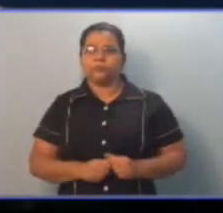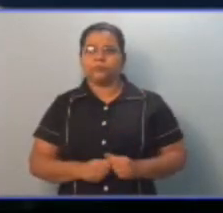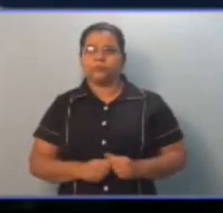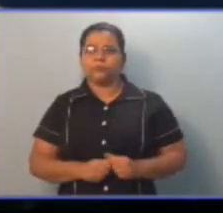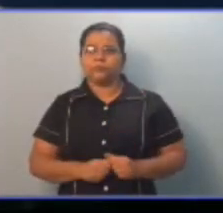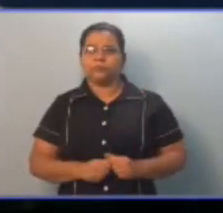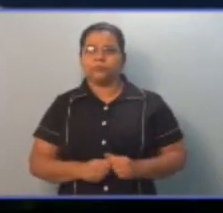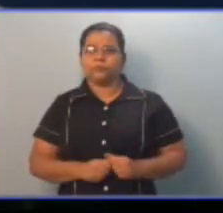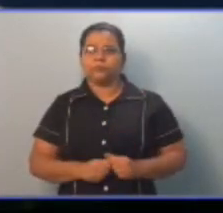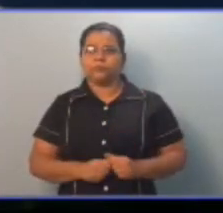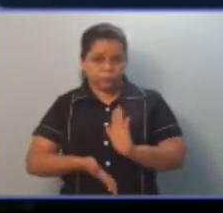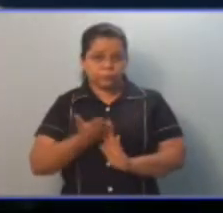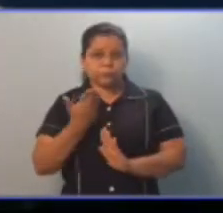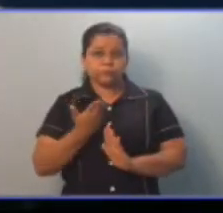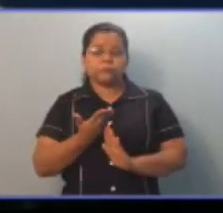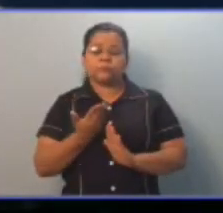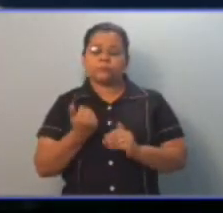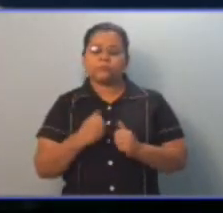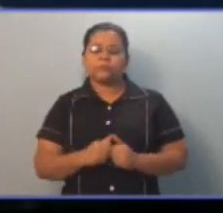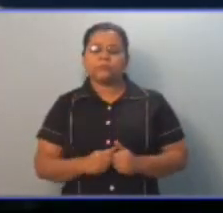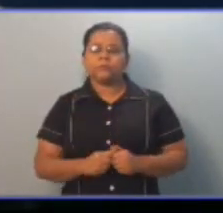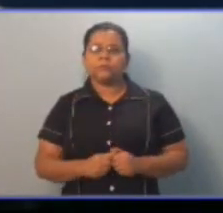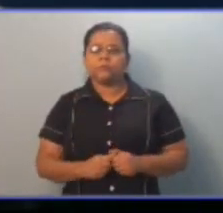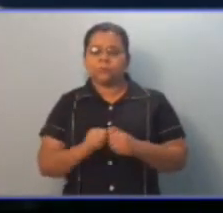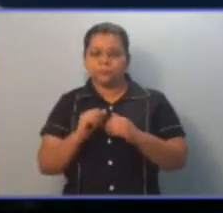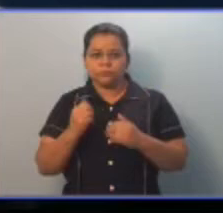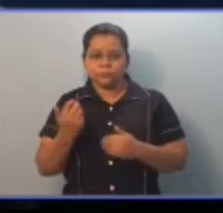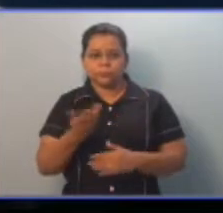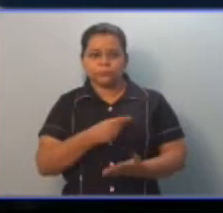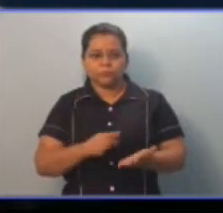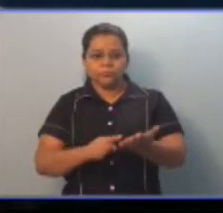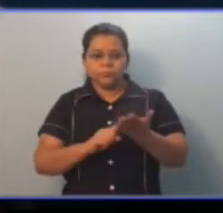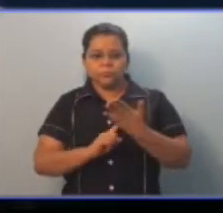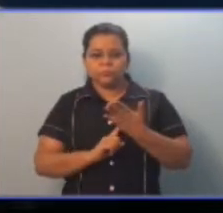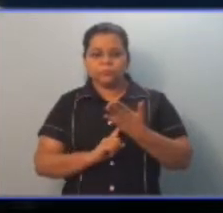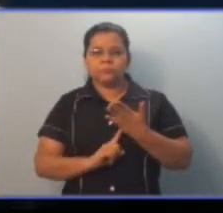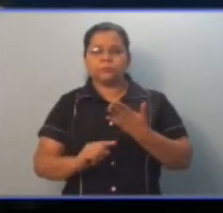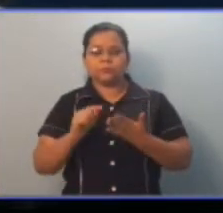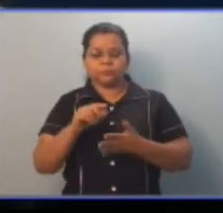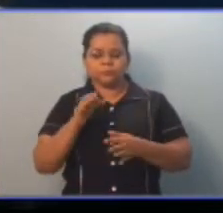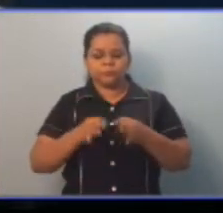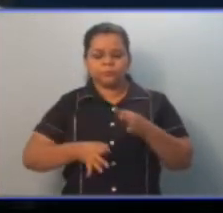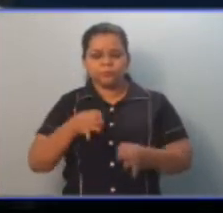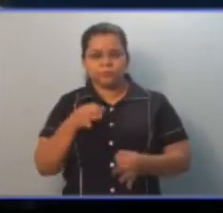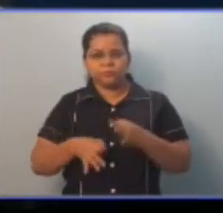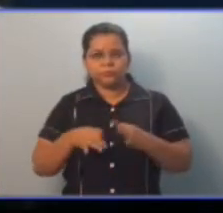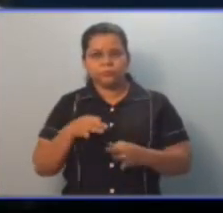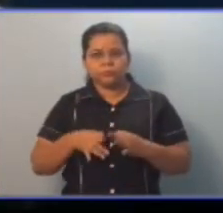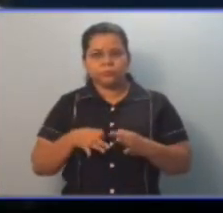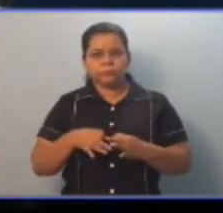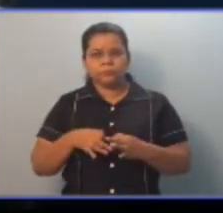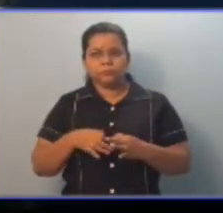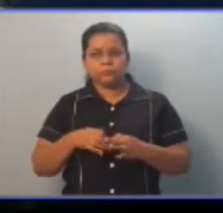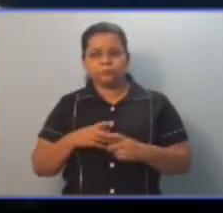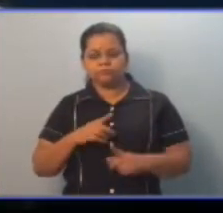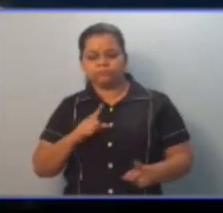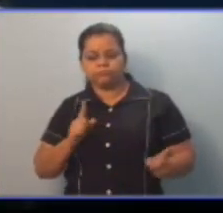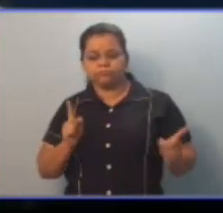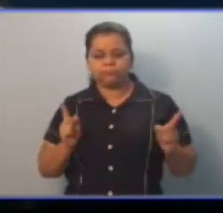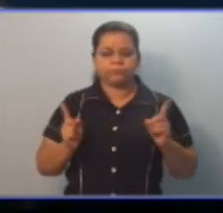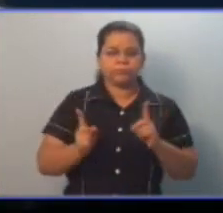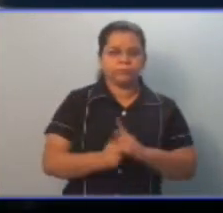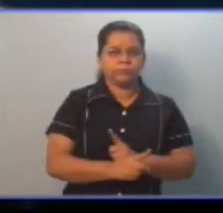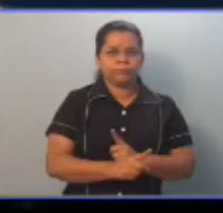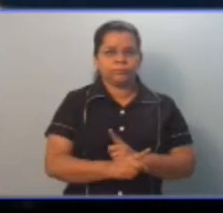Y además, decir en adición, nos presentan un marco de justicia transicional